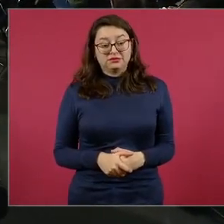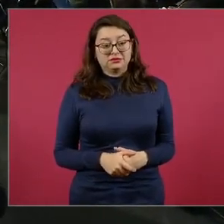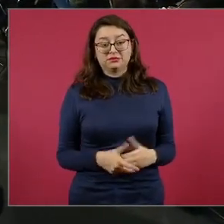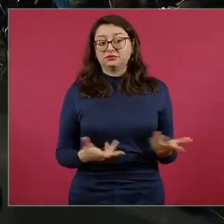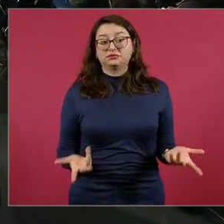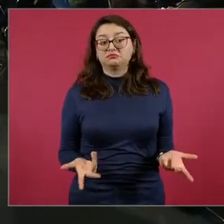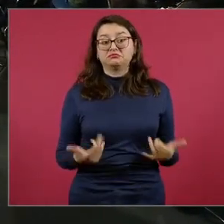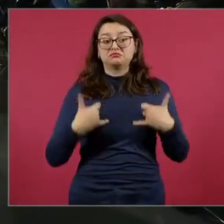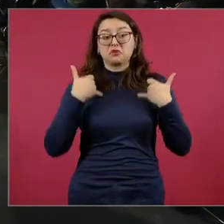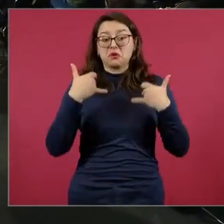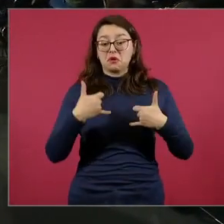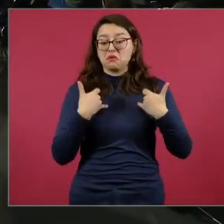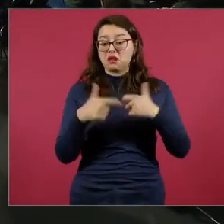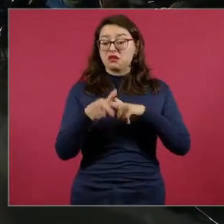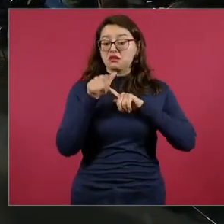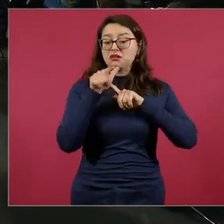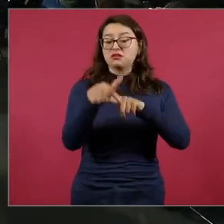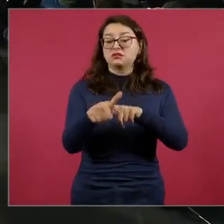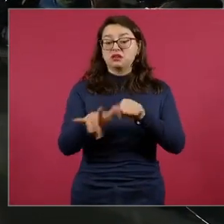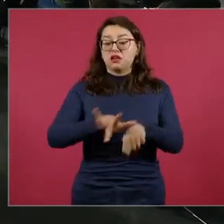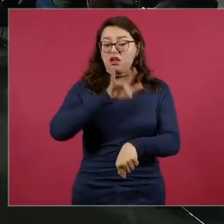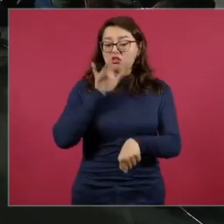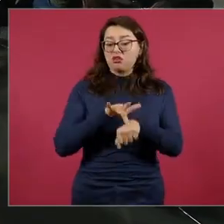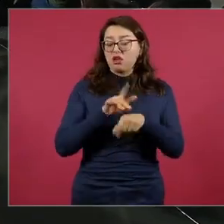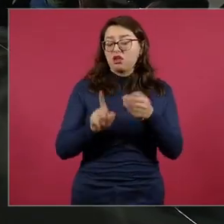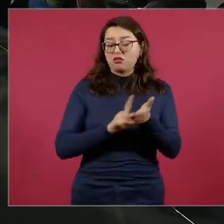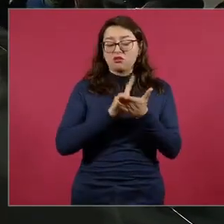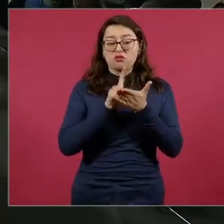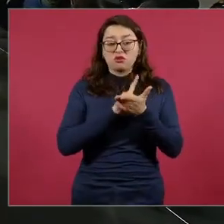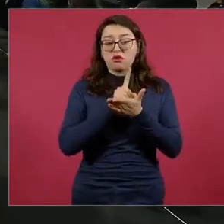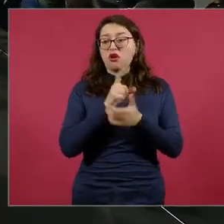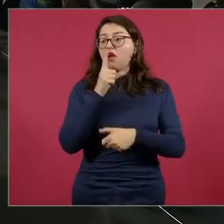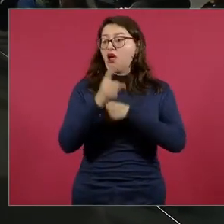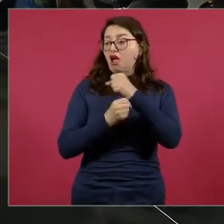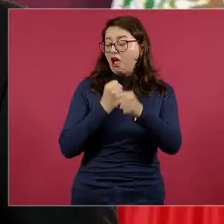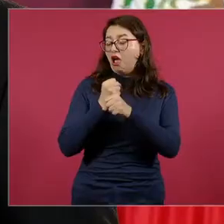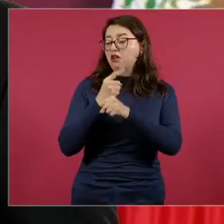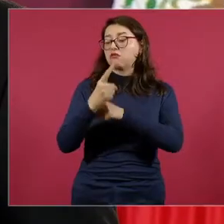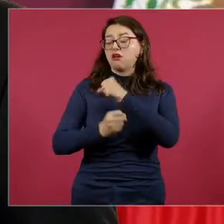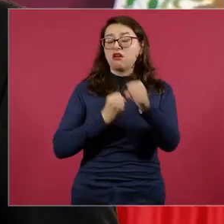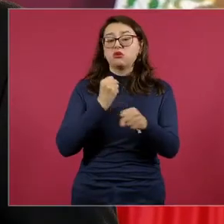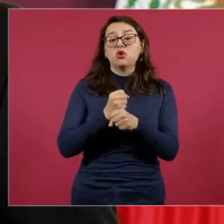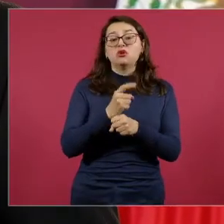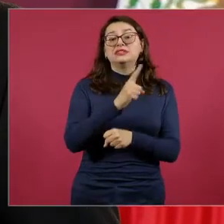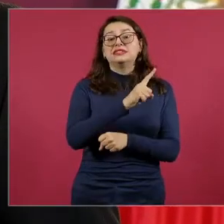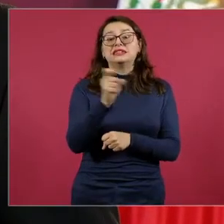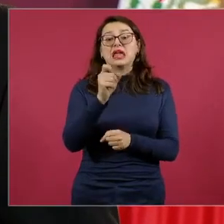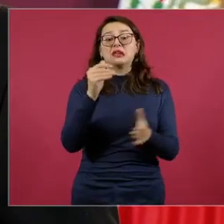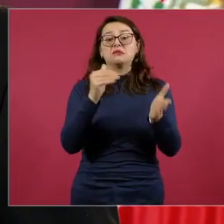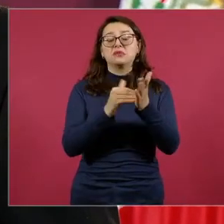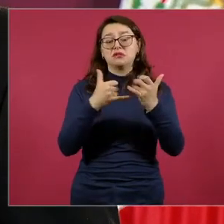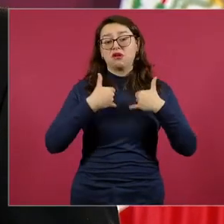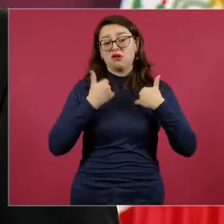lamentablemente fallezcan 100,000 jóvenes cada año por consumo de fentanil?